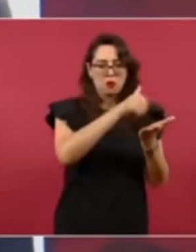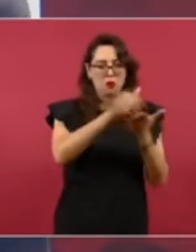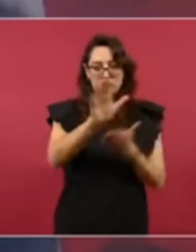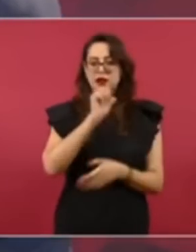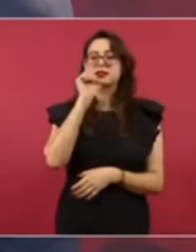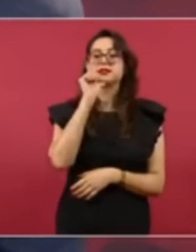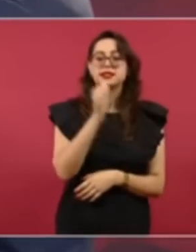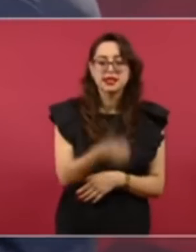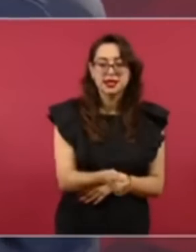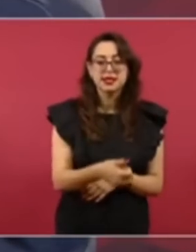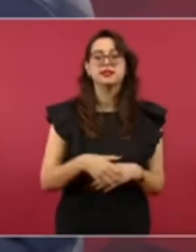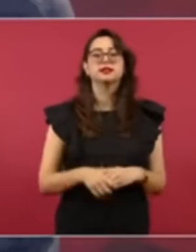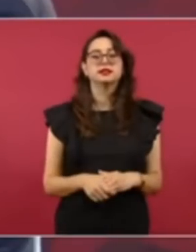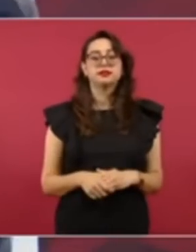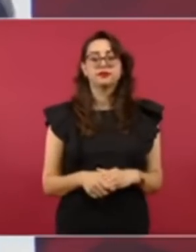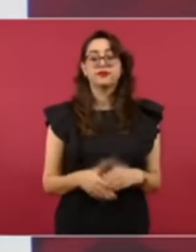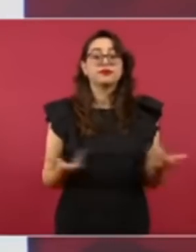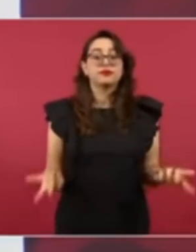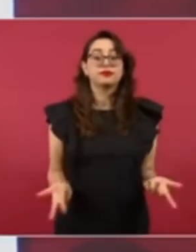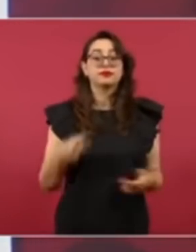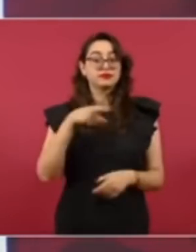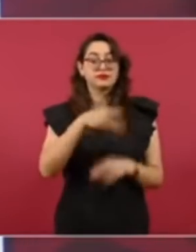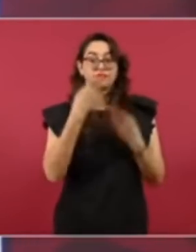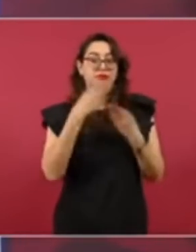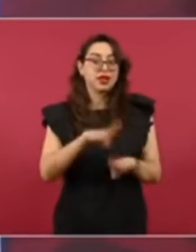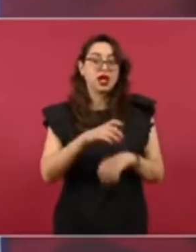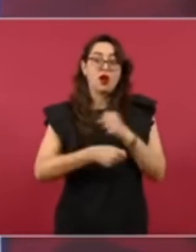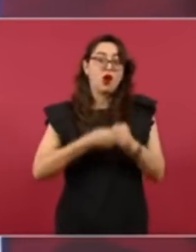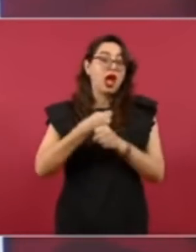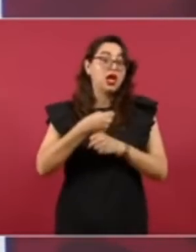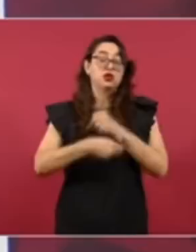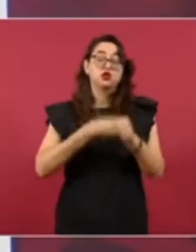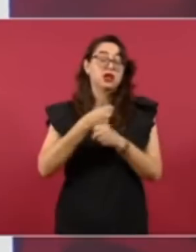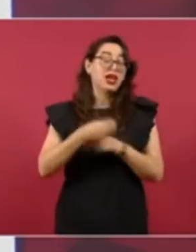Este es un banco como lo era Mexicana de Aviación, que ahorita quiero hablar de eso.